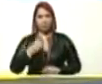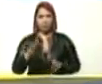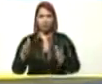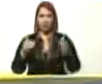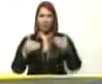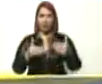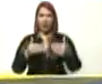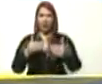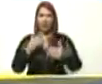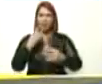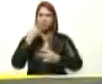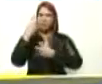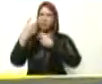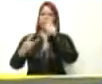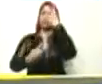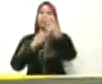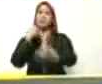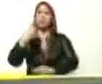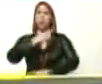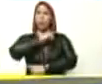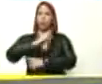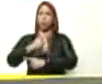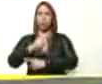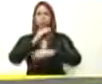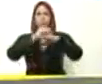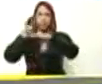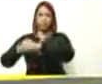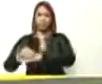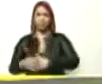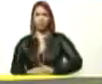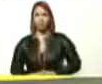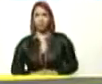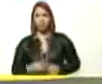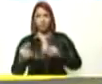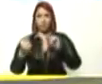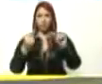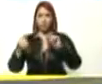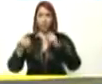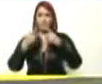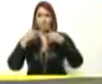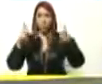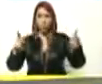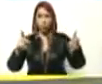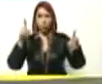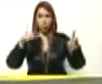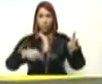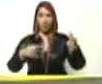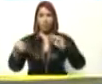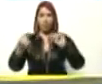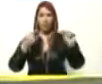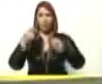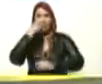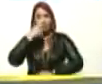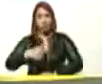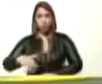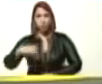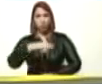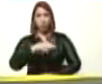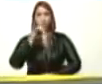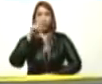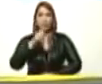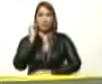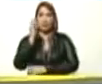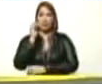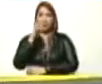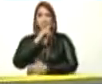resonancia de la denuncia de los alertas de los debates públicos de los debates del pueblo y la asamblea